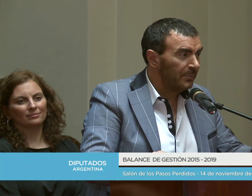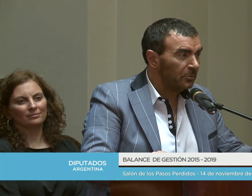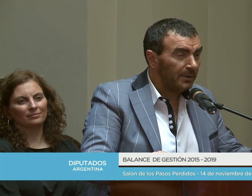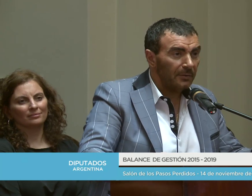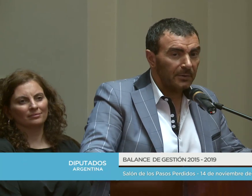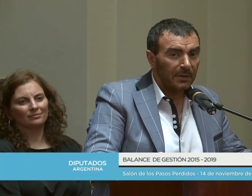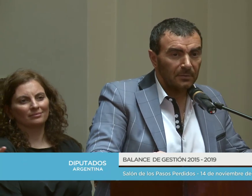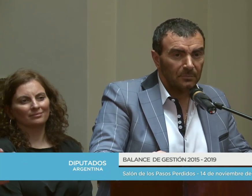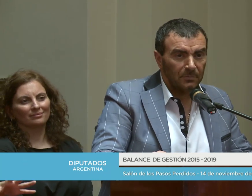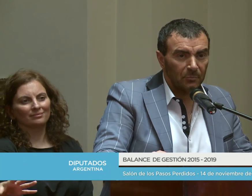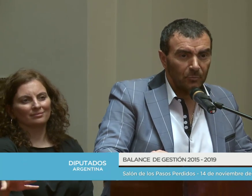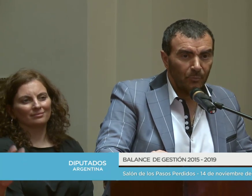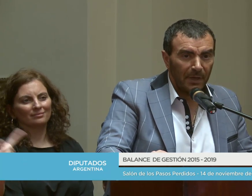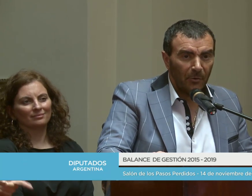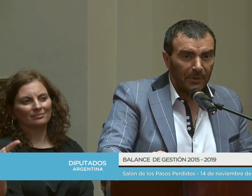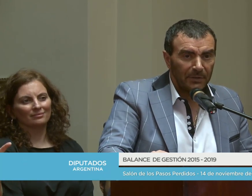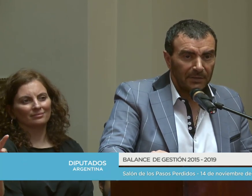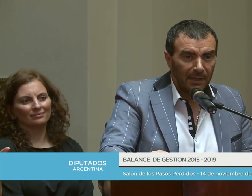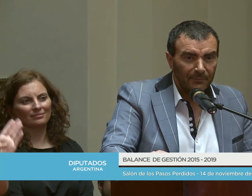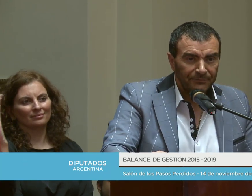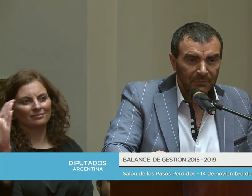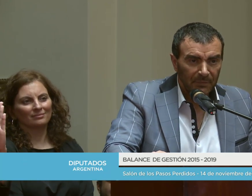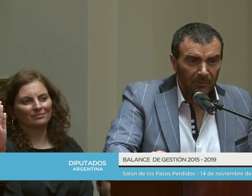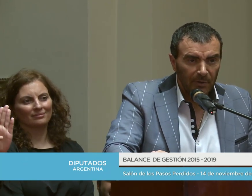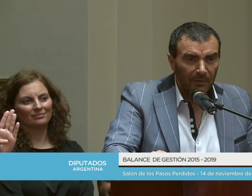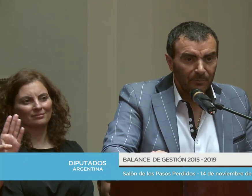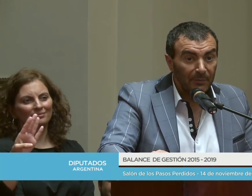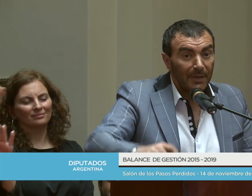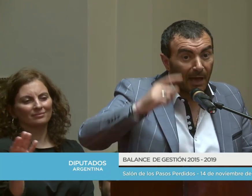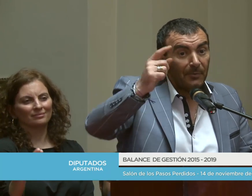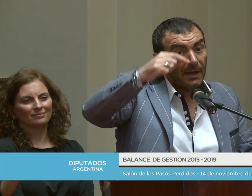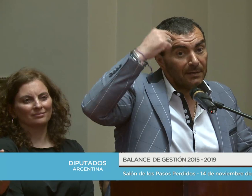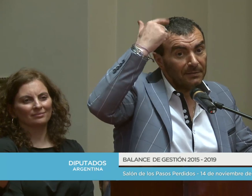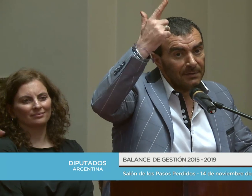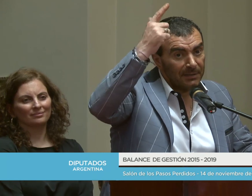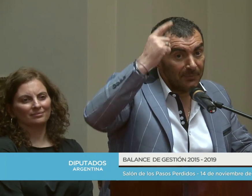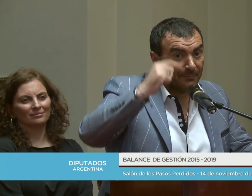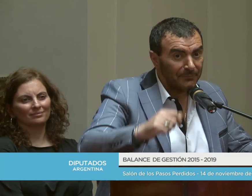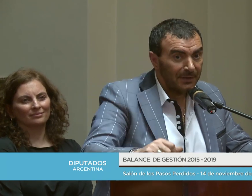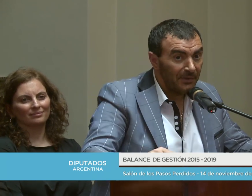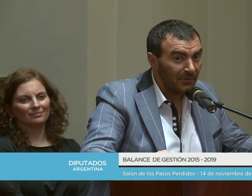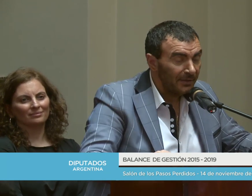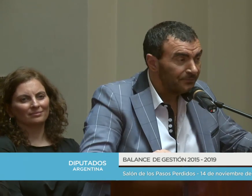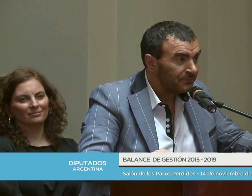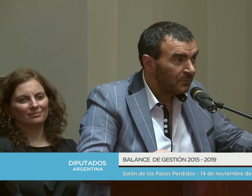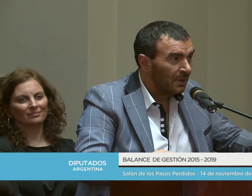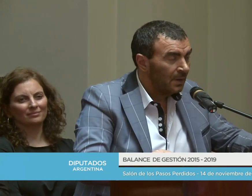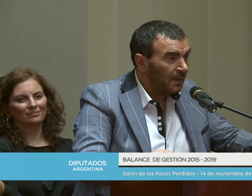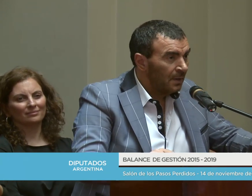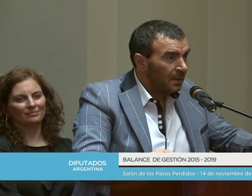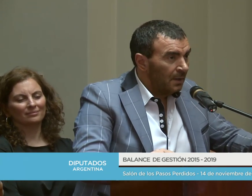Lorenzo Pepe, todavía vive. Un viejo peronista, todavía vive, habla y bien, y dice.